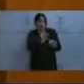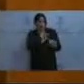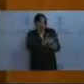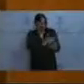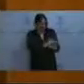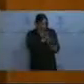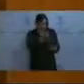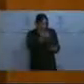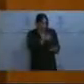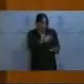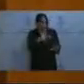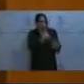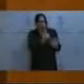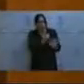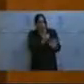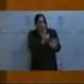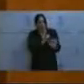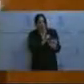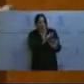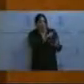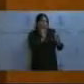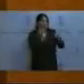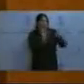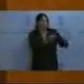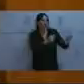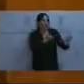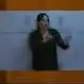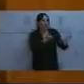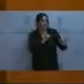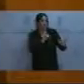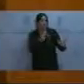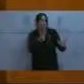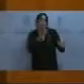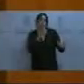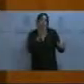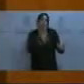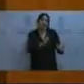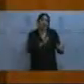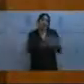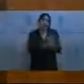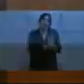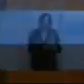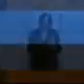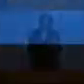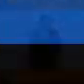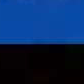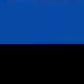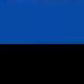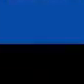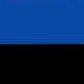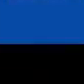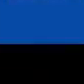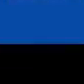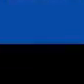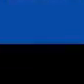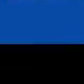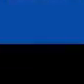anterior intervención, a pedirle que se vaya, porque si no, como dije antes, seré muy reiterativo. Gracias, presidente.